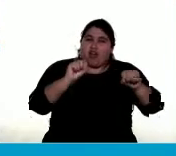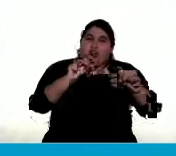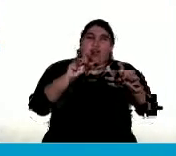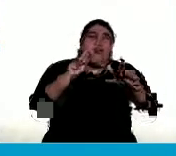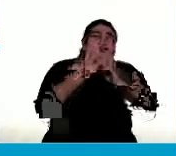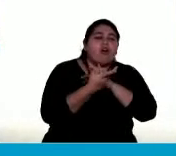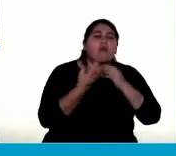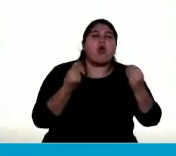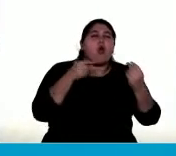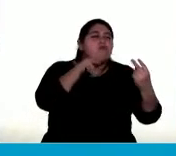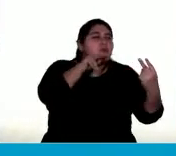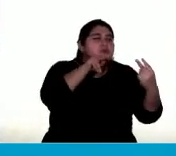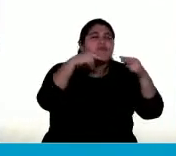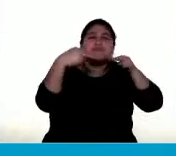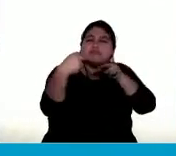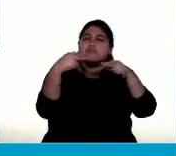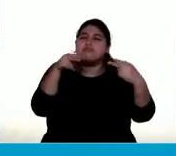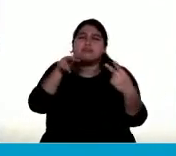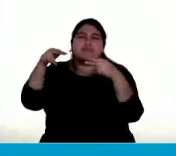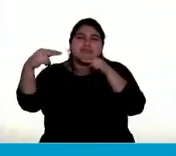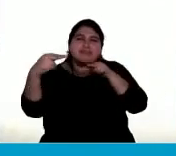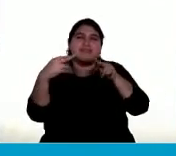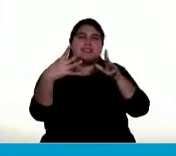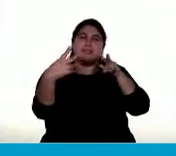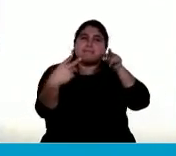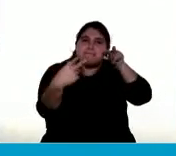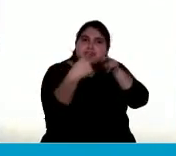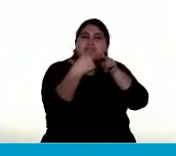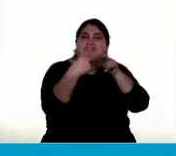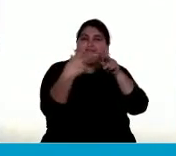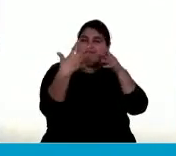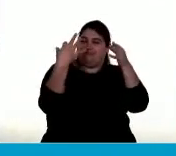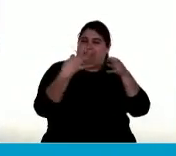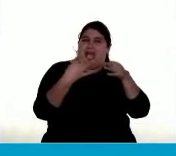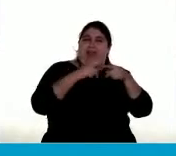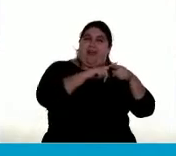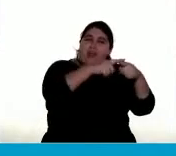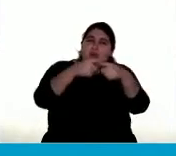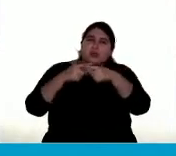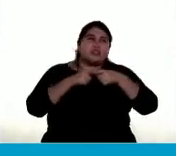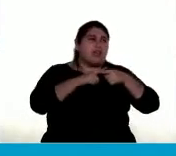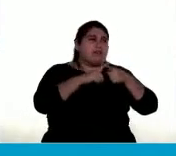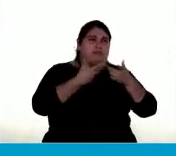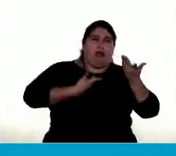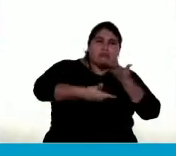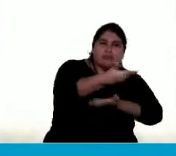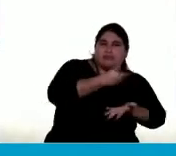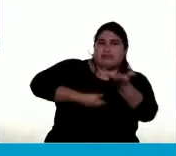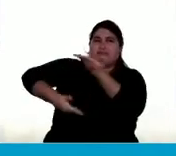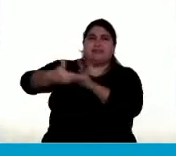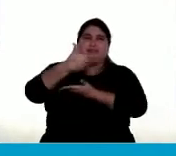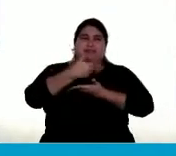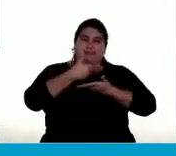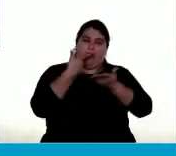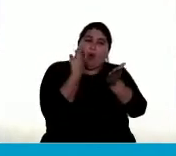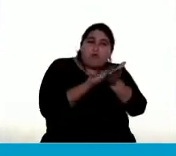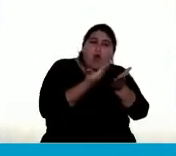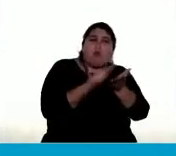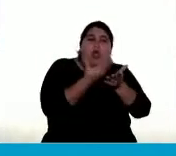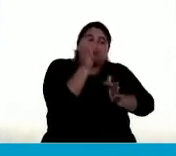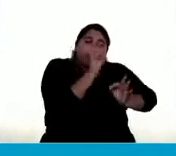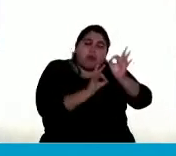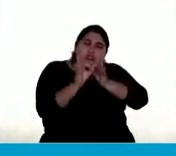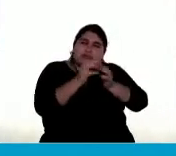vernos la cara, esa forma de encontrarnos debatiendo y discutiendo cada una de las propuestas y de los